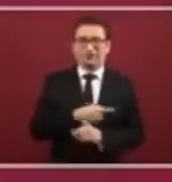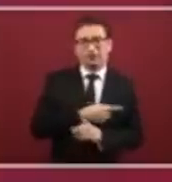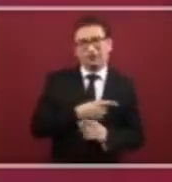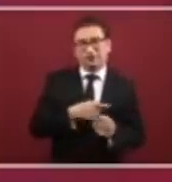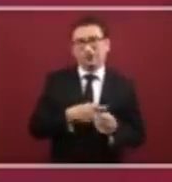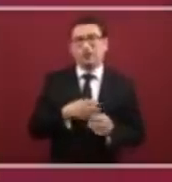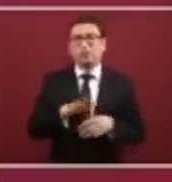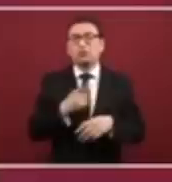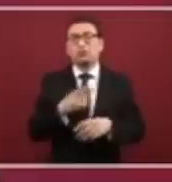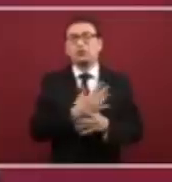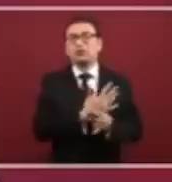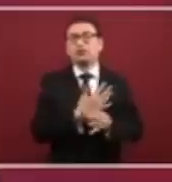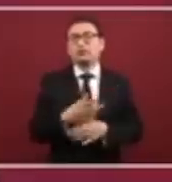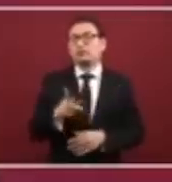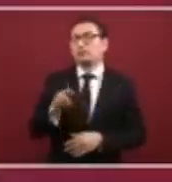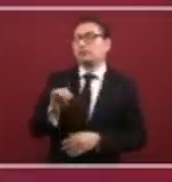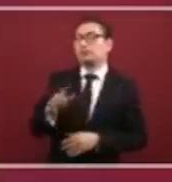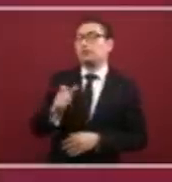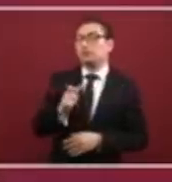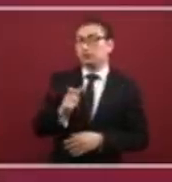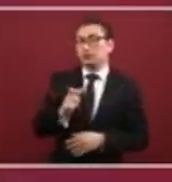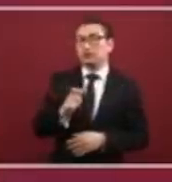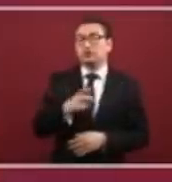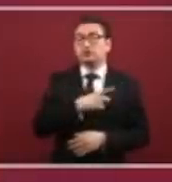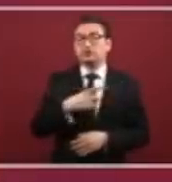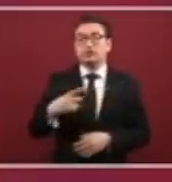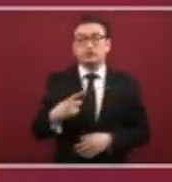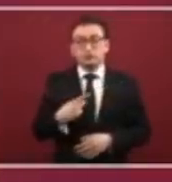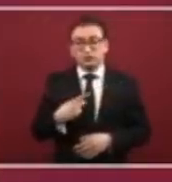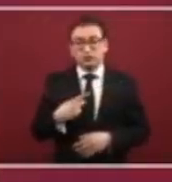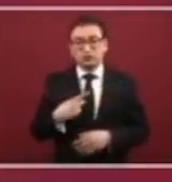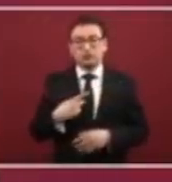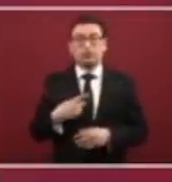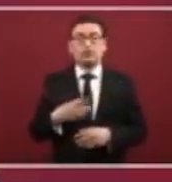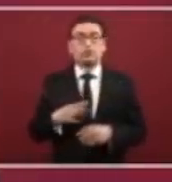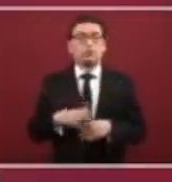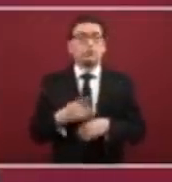Pemex tiene una deuda o se endeudó